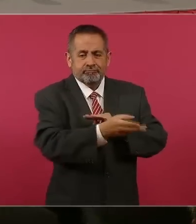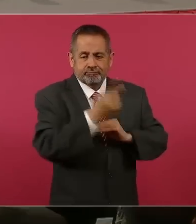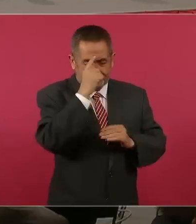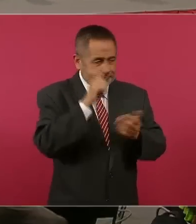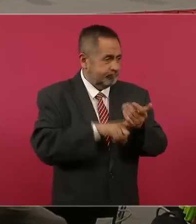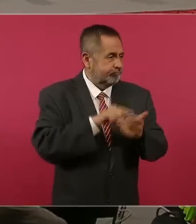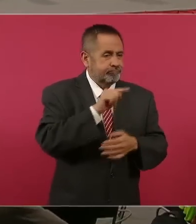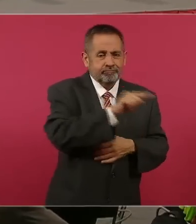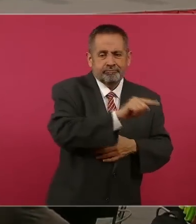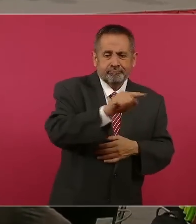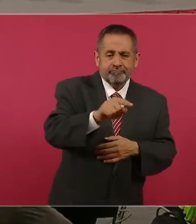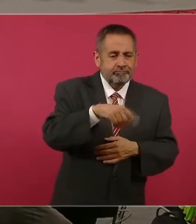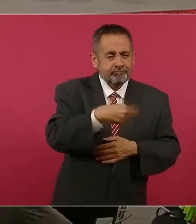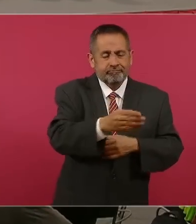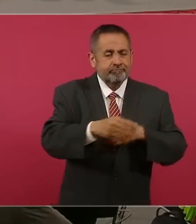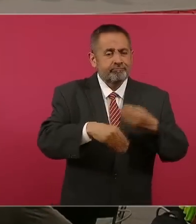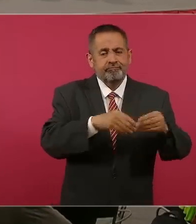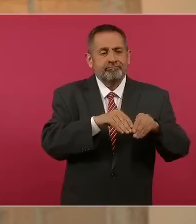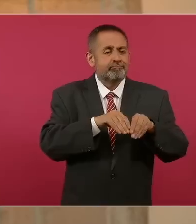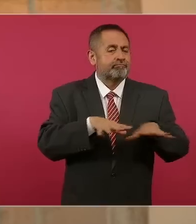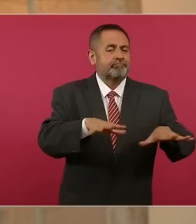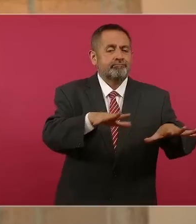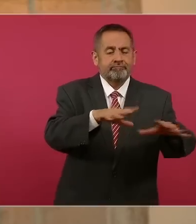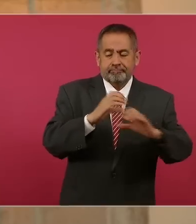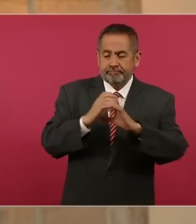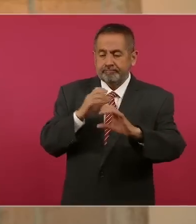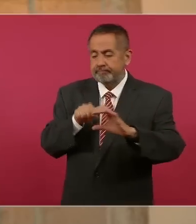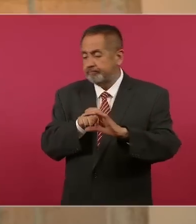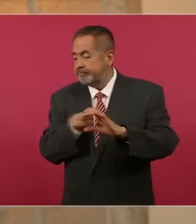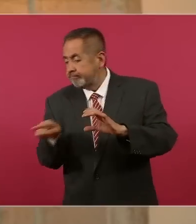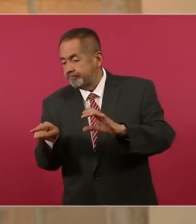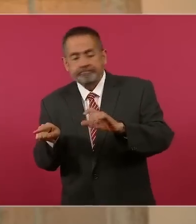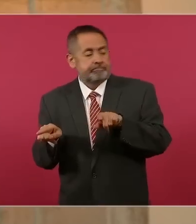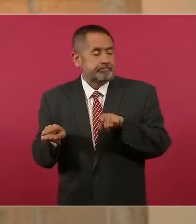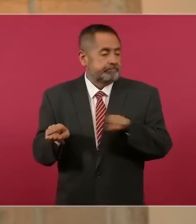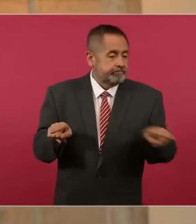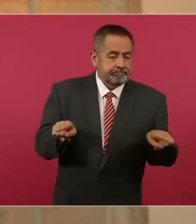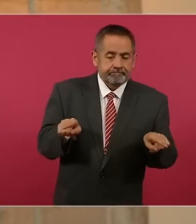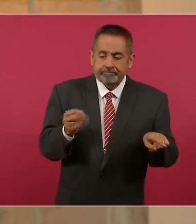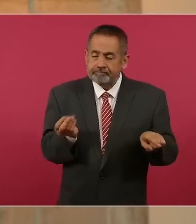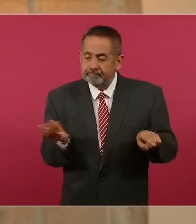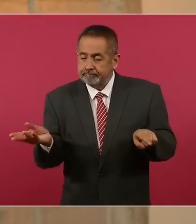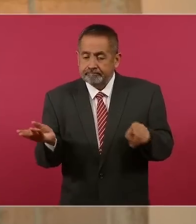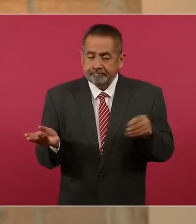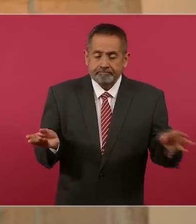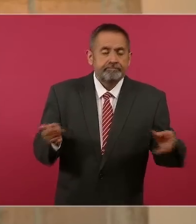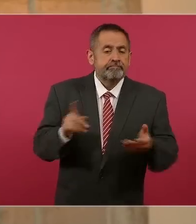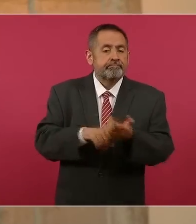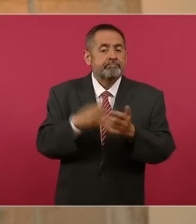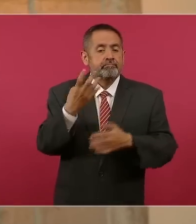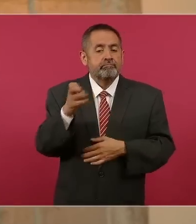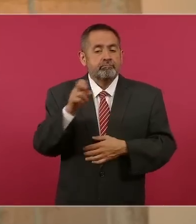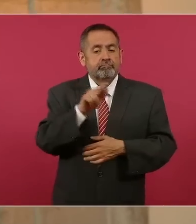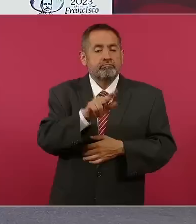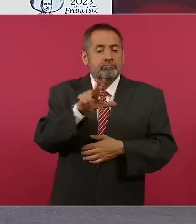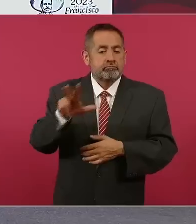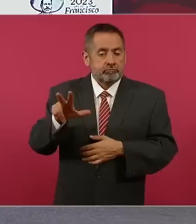riego y los ramales sublaterales que se le llaman, que tienen una longitud de